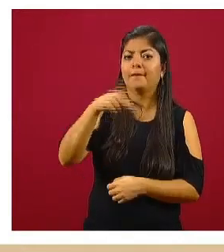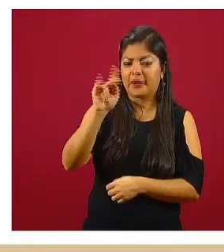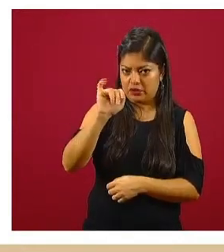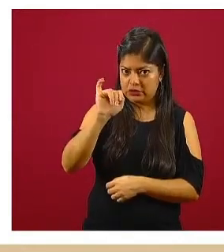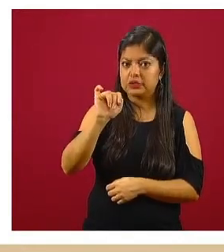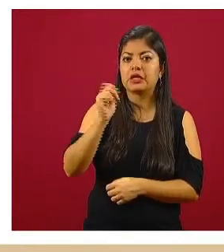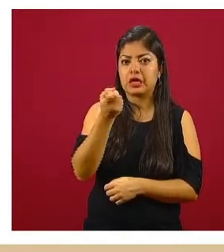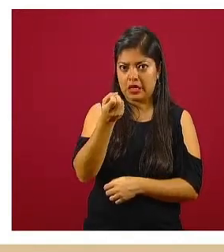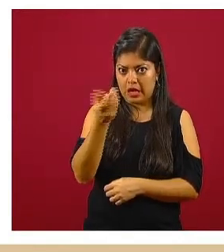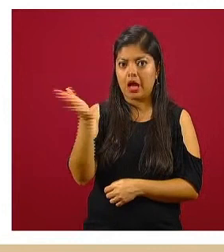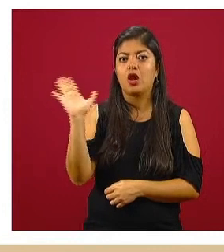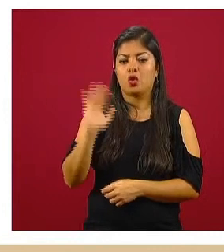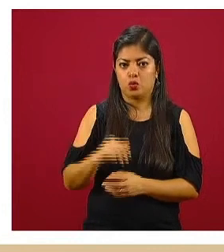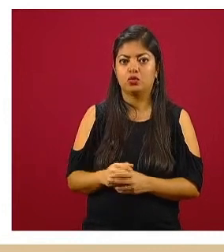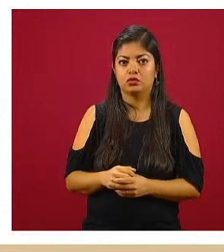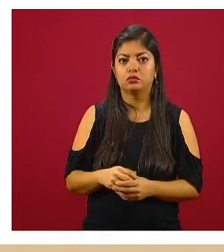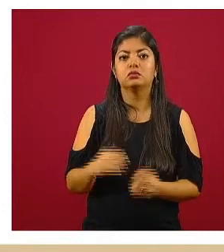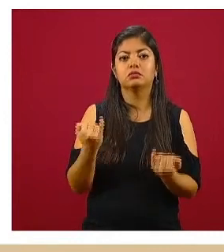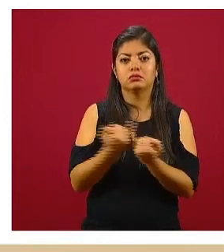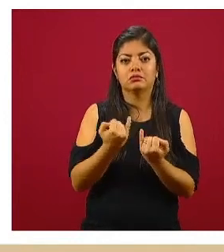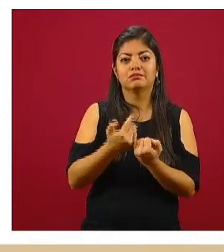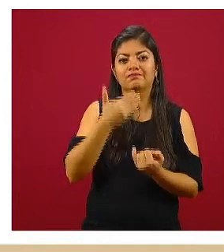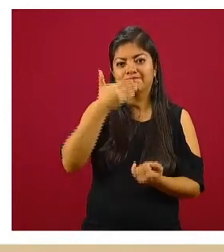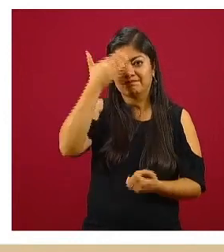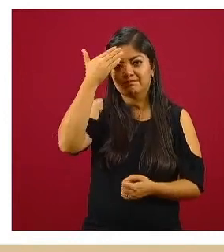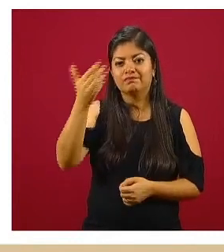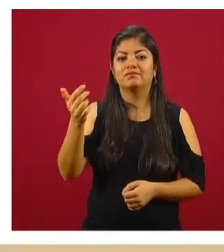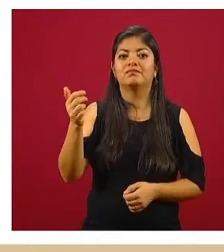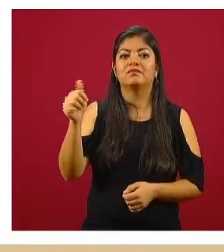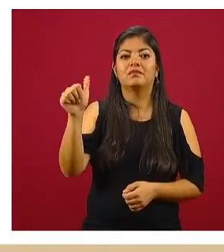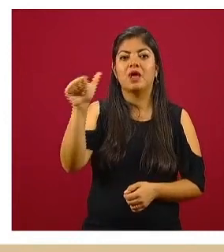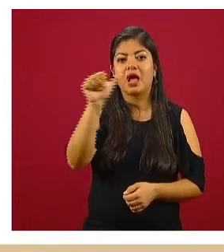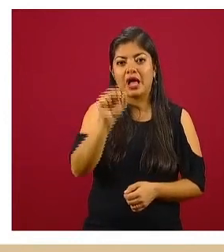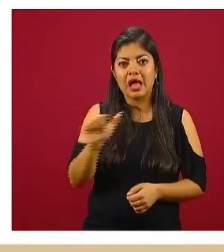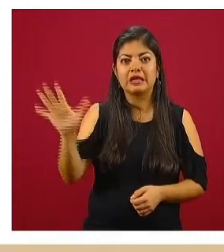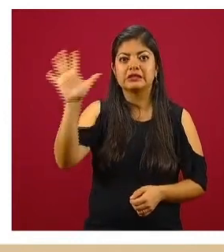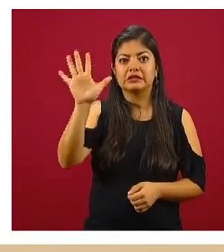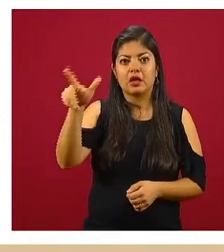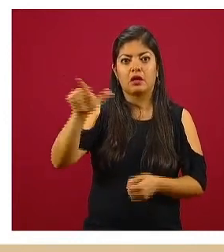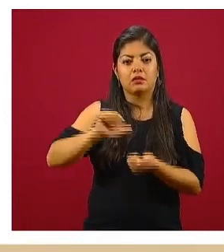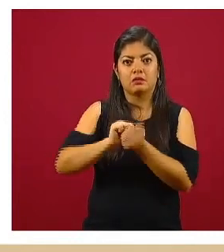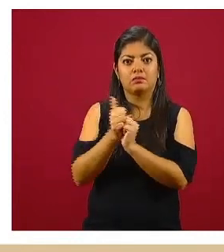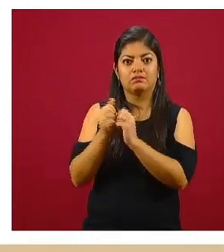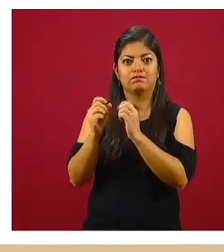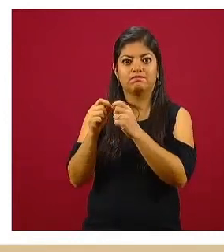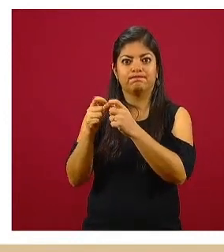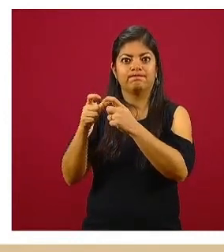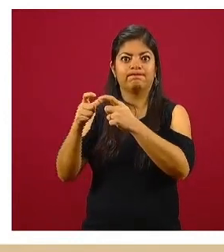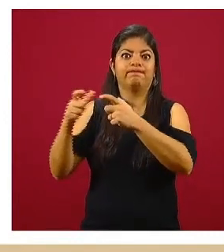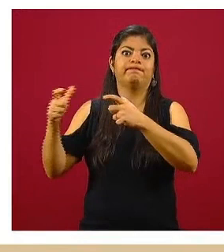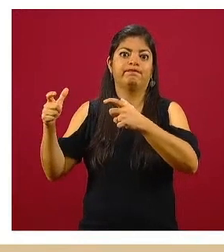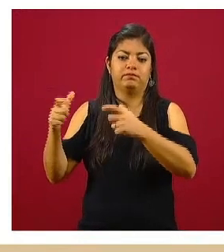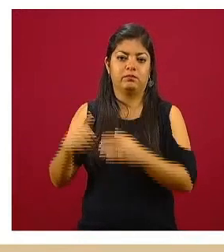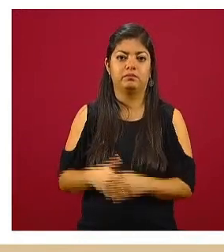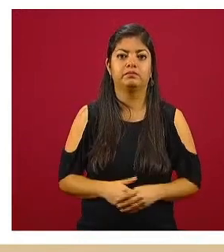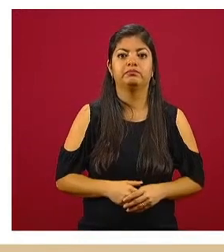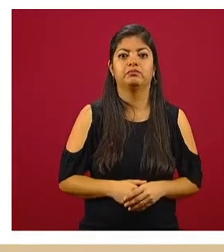las regiones de Mediterráneo Oriental y Asia Sudoriental están empezando a aumentar. La siguiente.